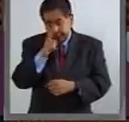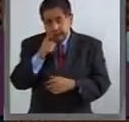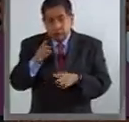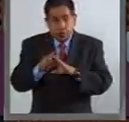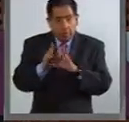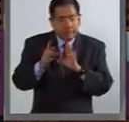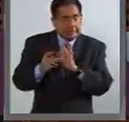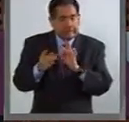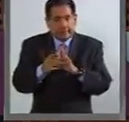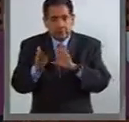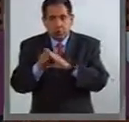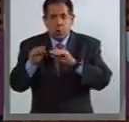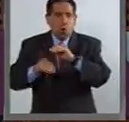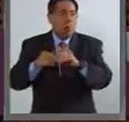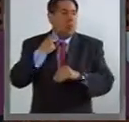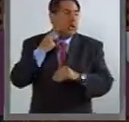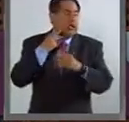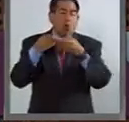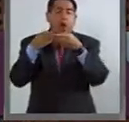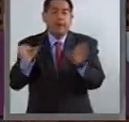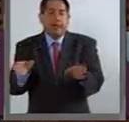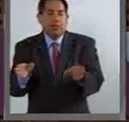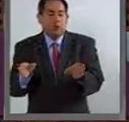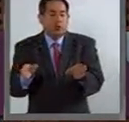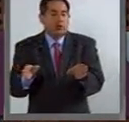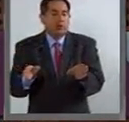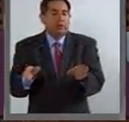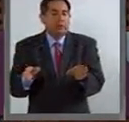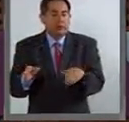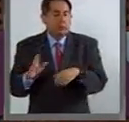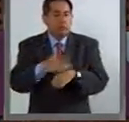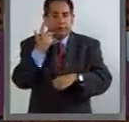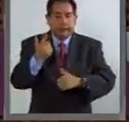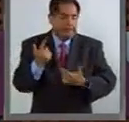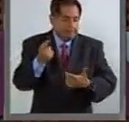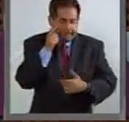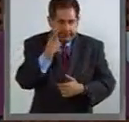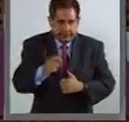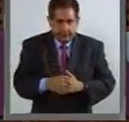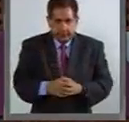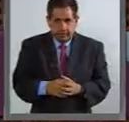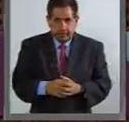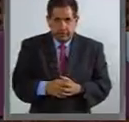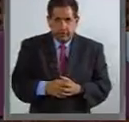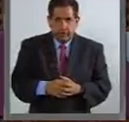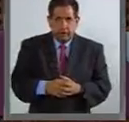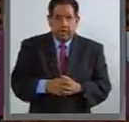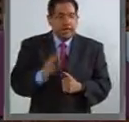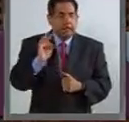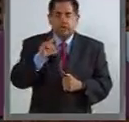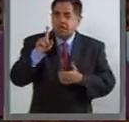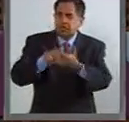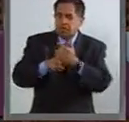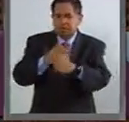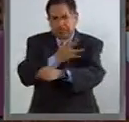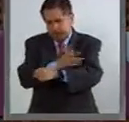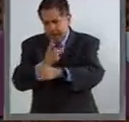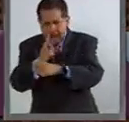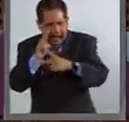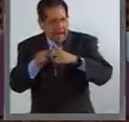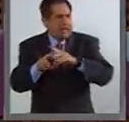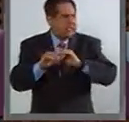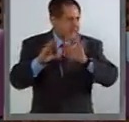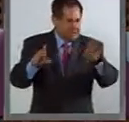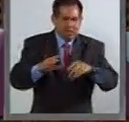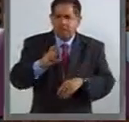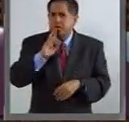construcción de políticas de Parlamento abierto. Porque se discute mucho la transparencia, se discute mucho